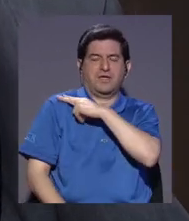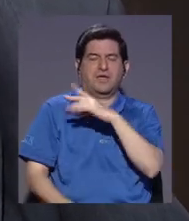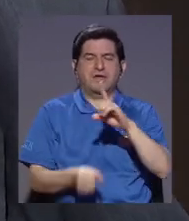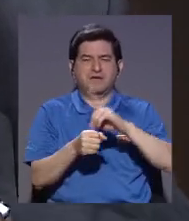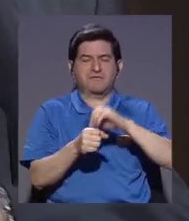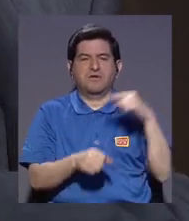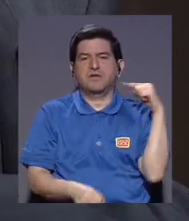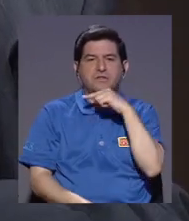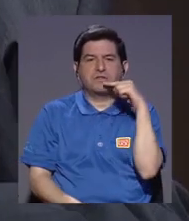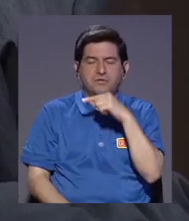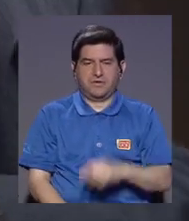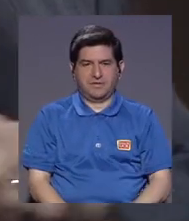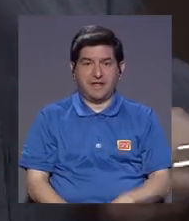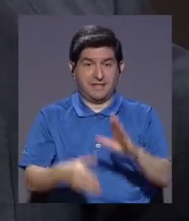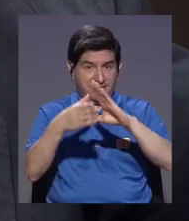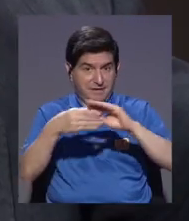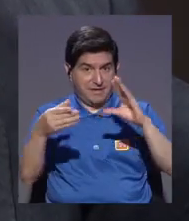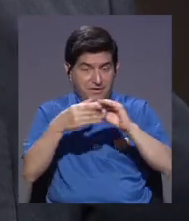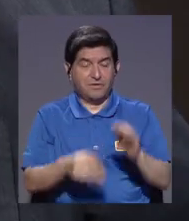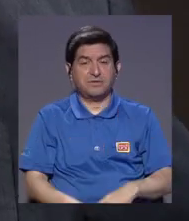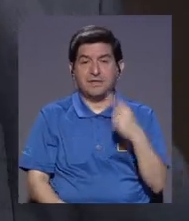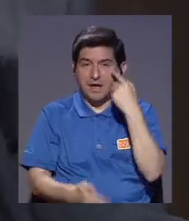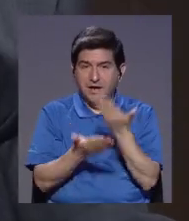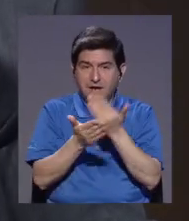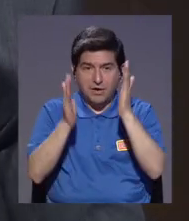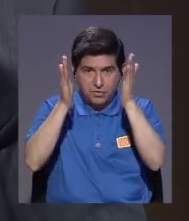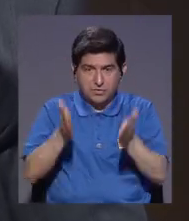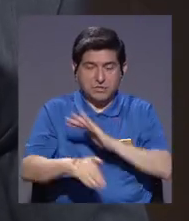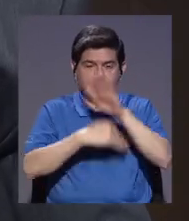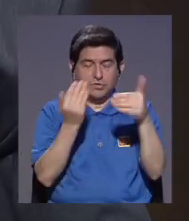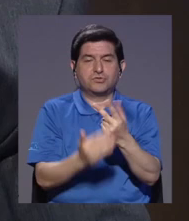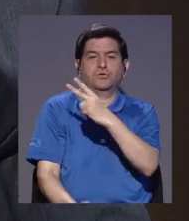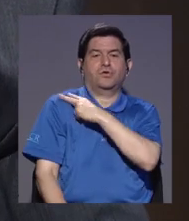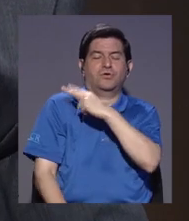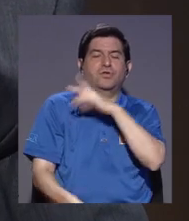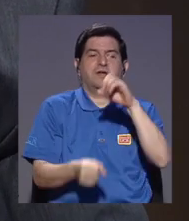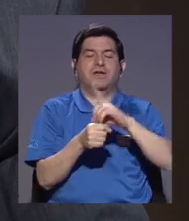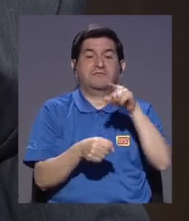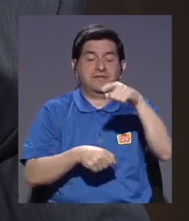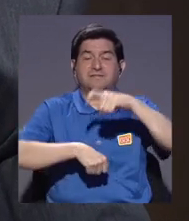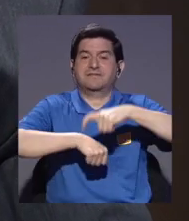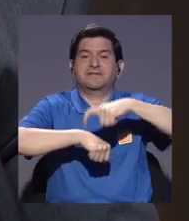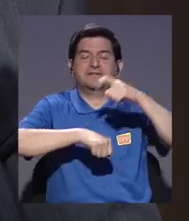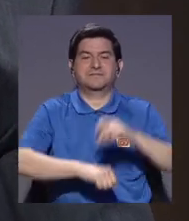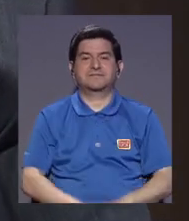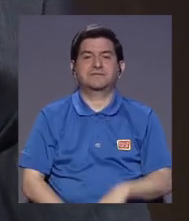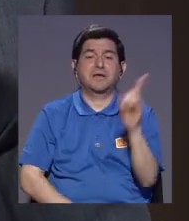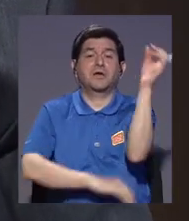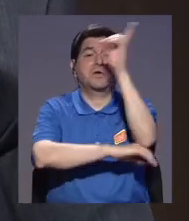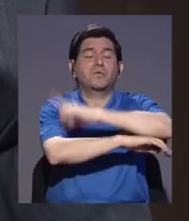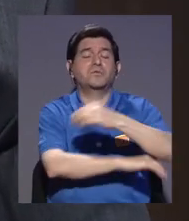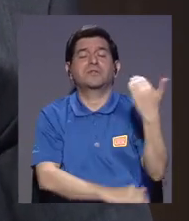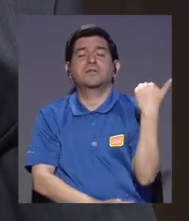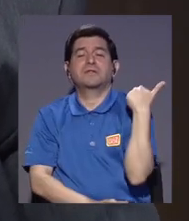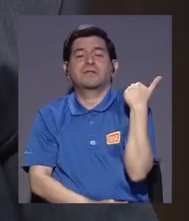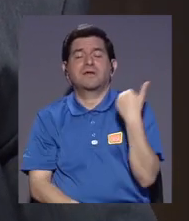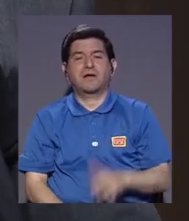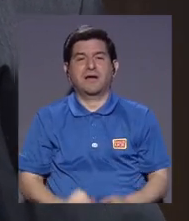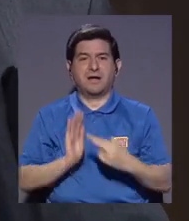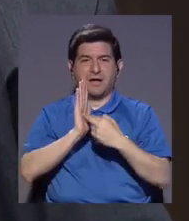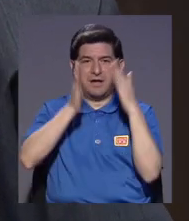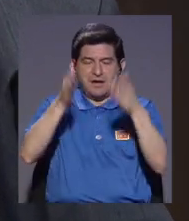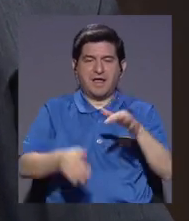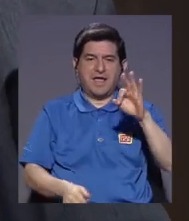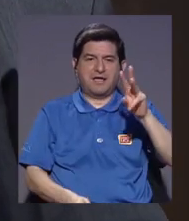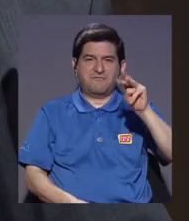unidad y lo que le voy a contar está en testigos todos los jefes de fracción de aquella época un día nos avisan que el